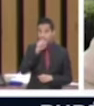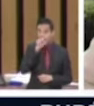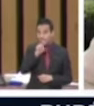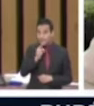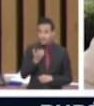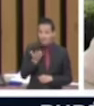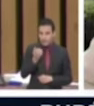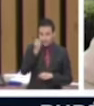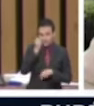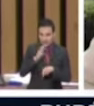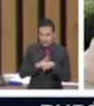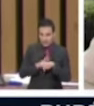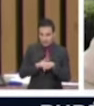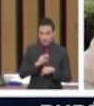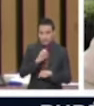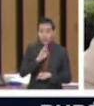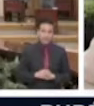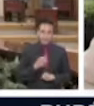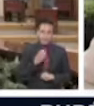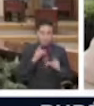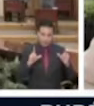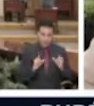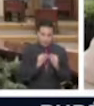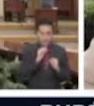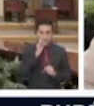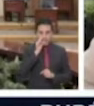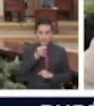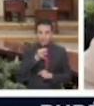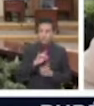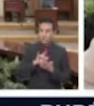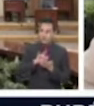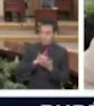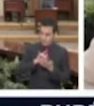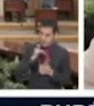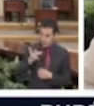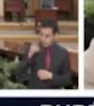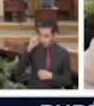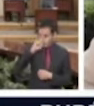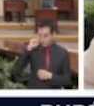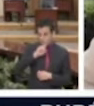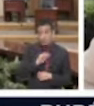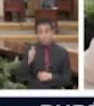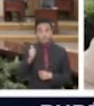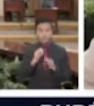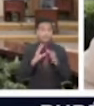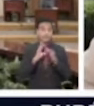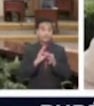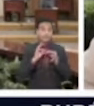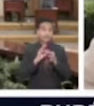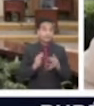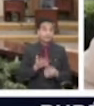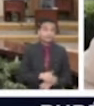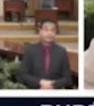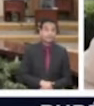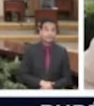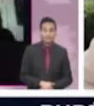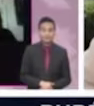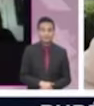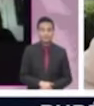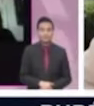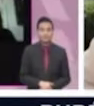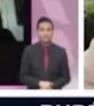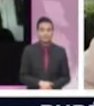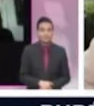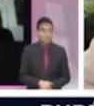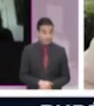del centro, que como sabemos, pues es la hora en la que son las 6 de la tarde en los estados noroccidentales, que es cuando cierran